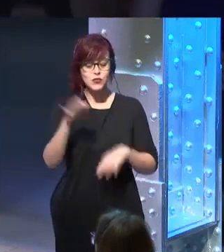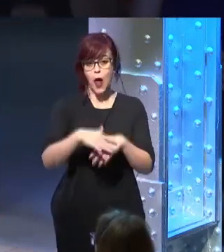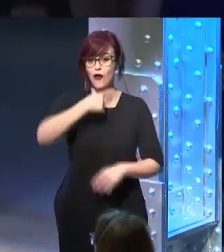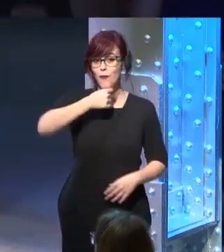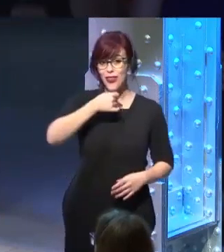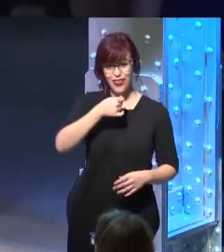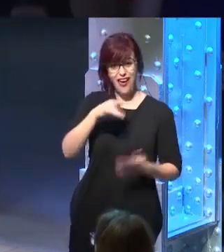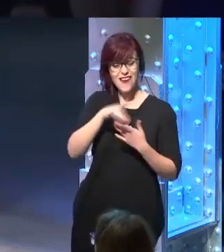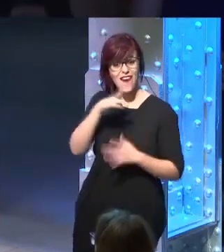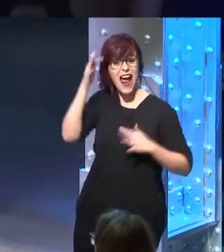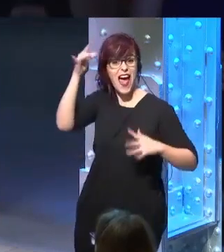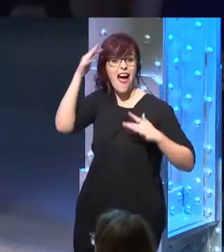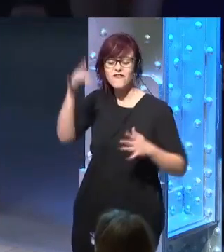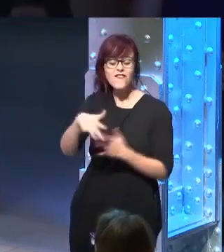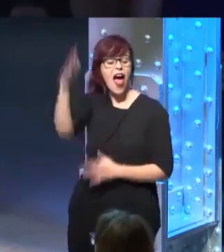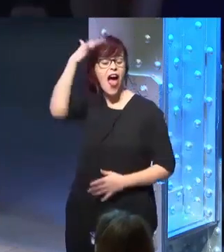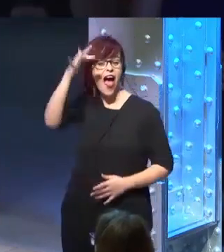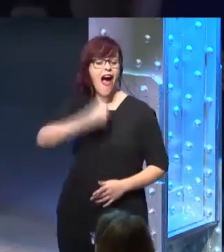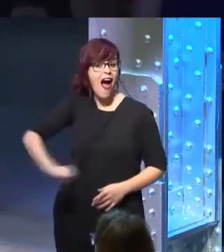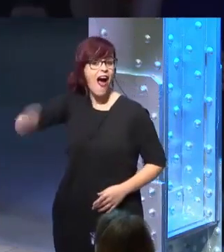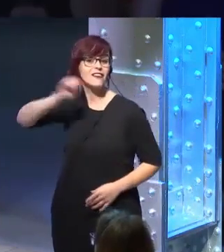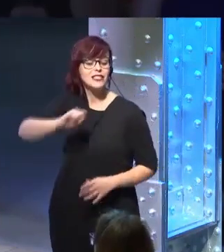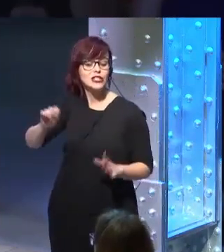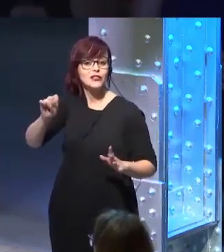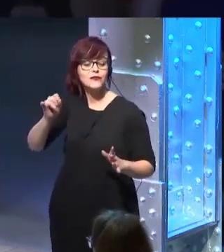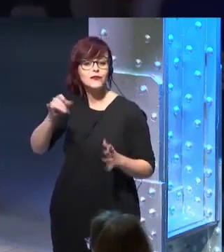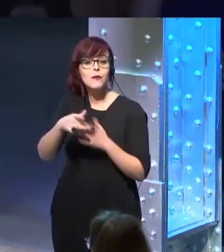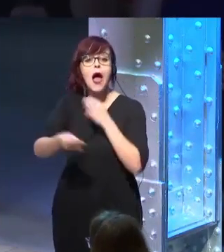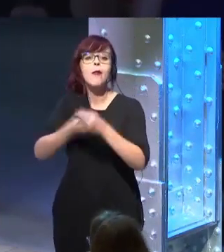sobre la fantasía maravillosa de que